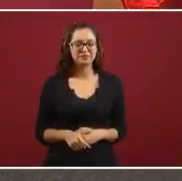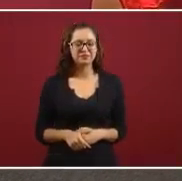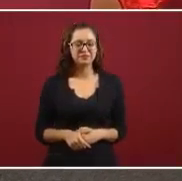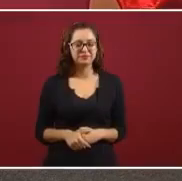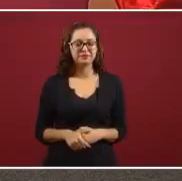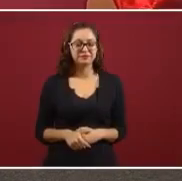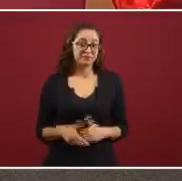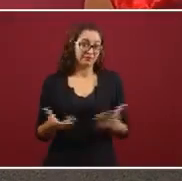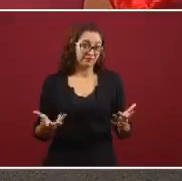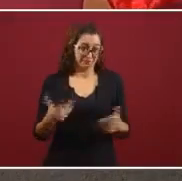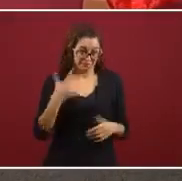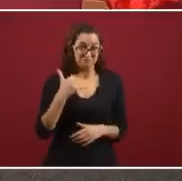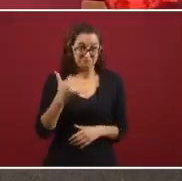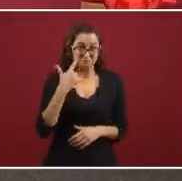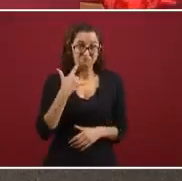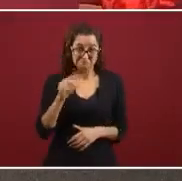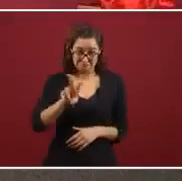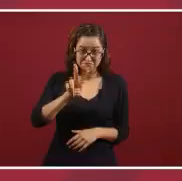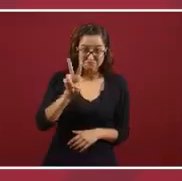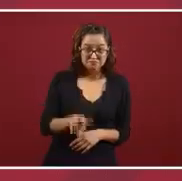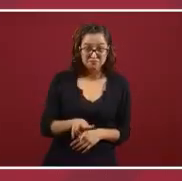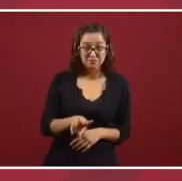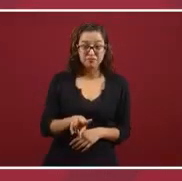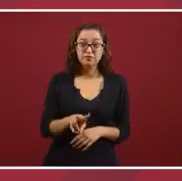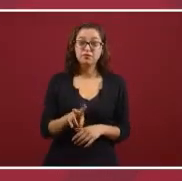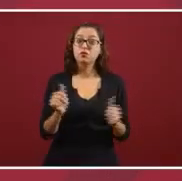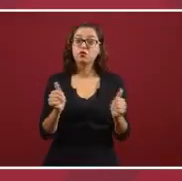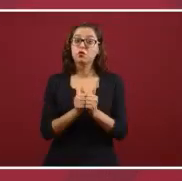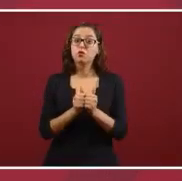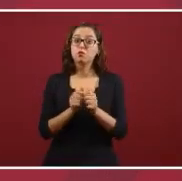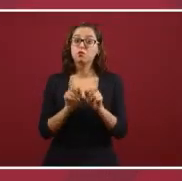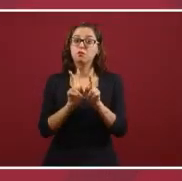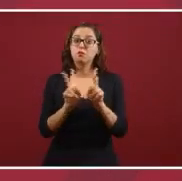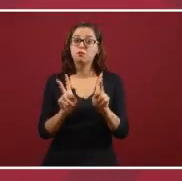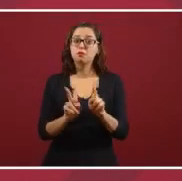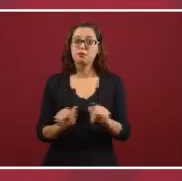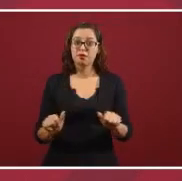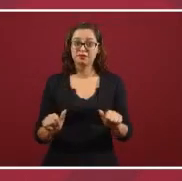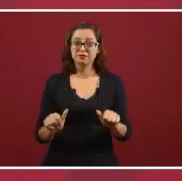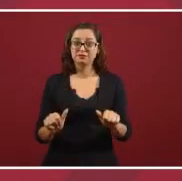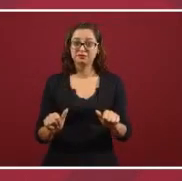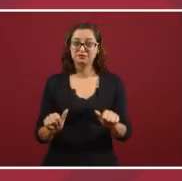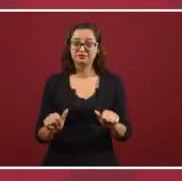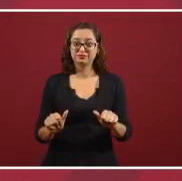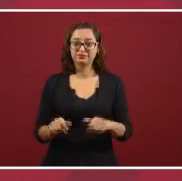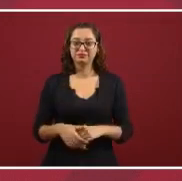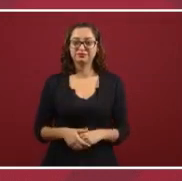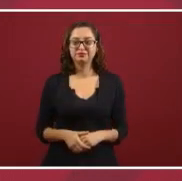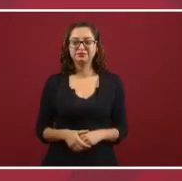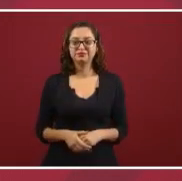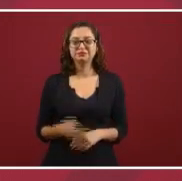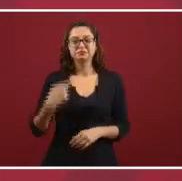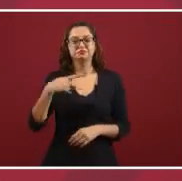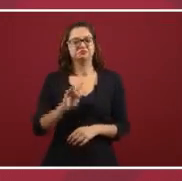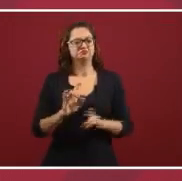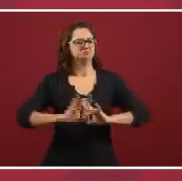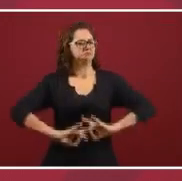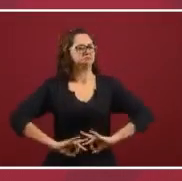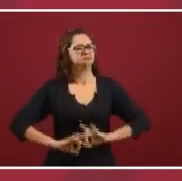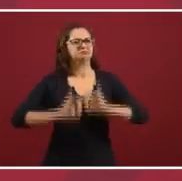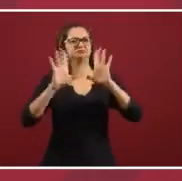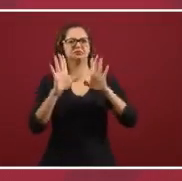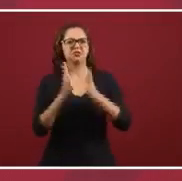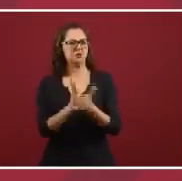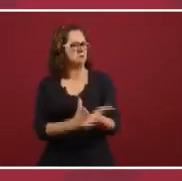así es la lucha pacífica. Pero venir así a